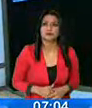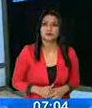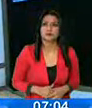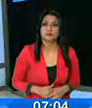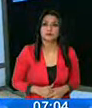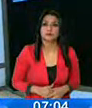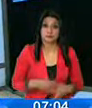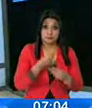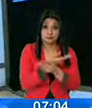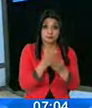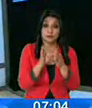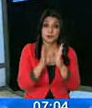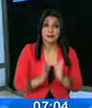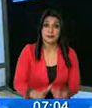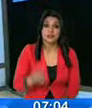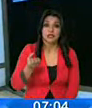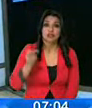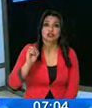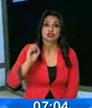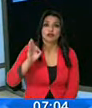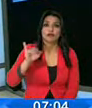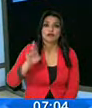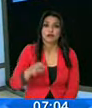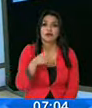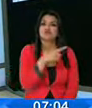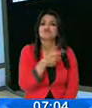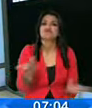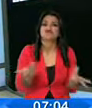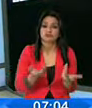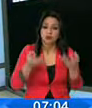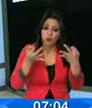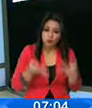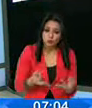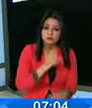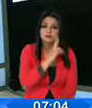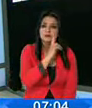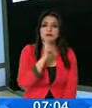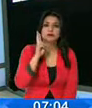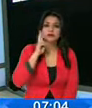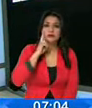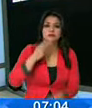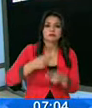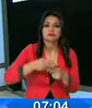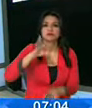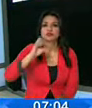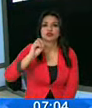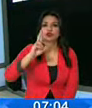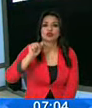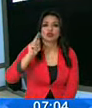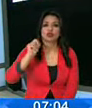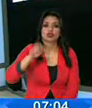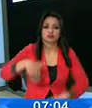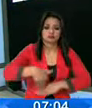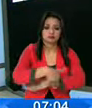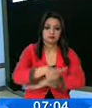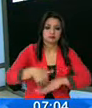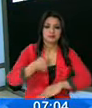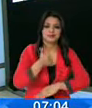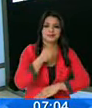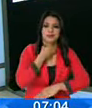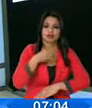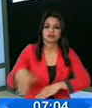Vamos inmediatamente con Sofía Vintimilla. Ella se encuentra allá, donde era el restaurante Toronto, ubicado en la avenida 10 de agosto, Río Coca. Esto